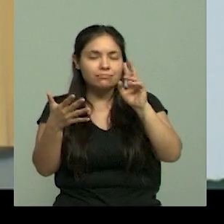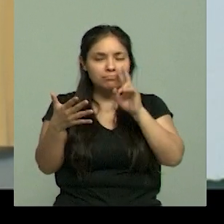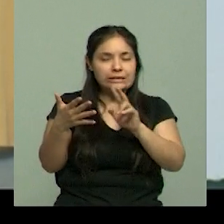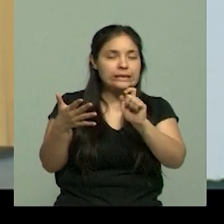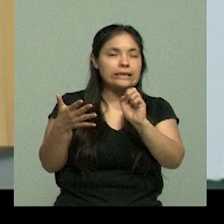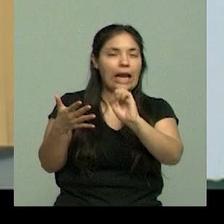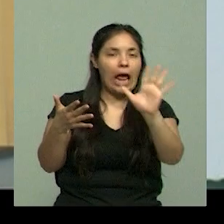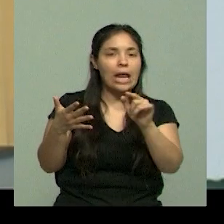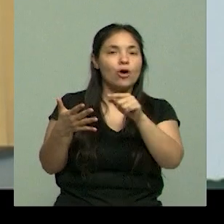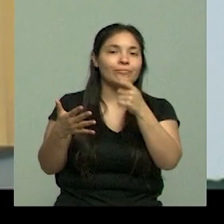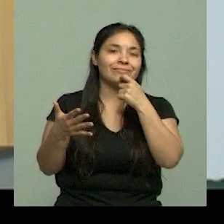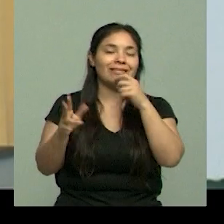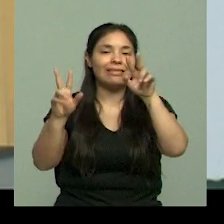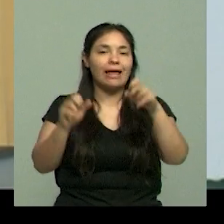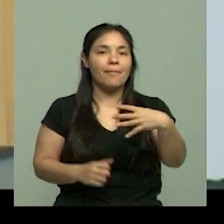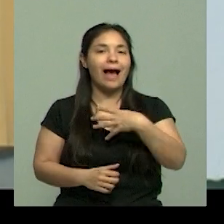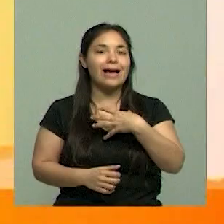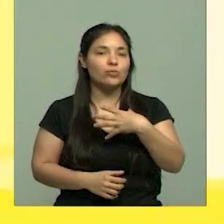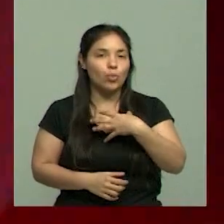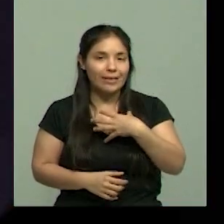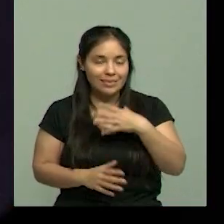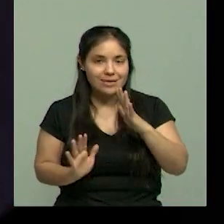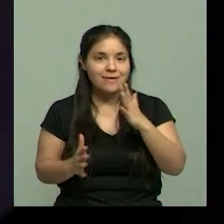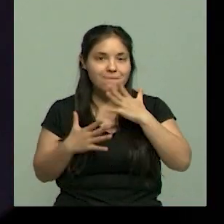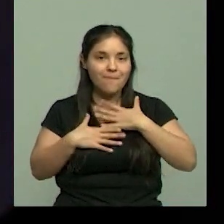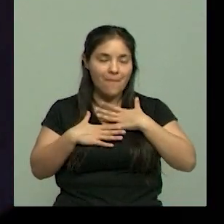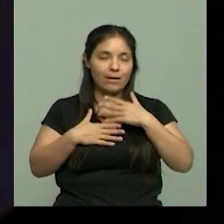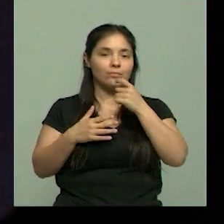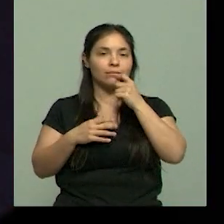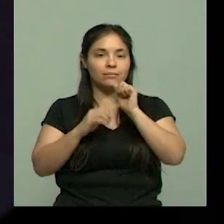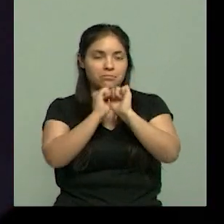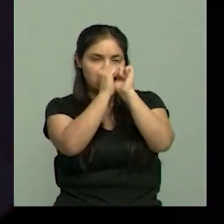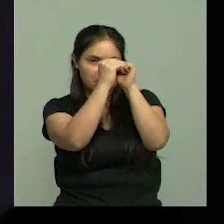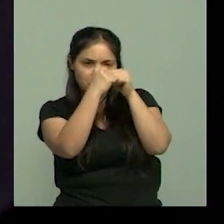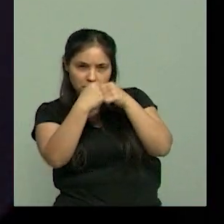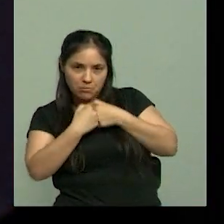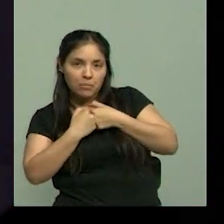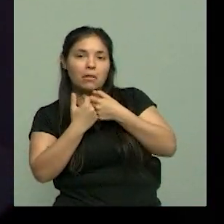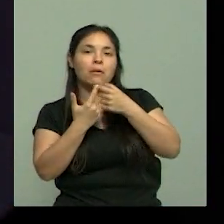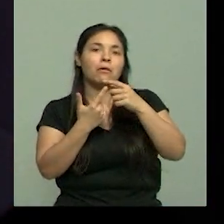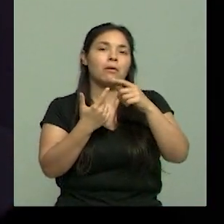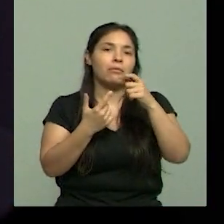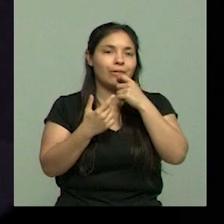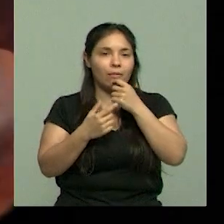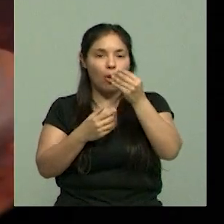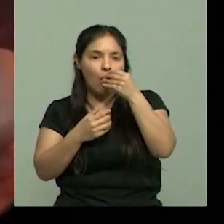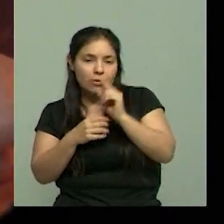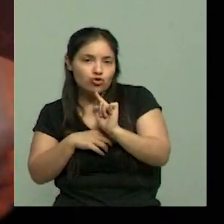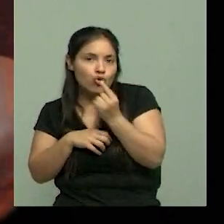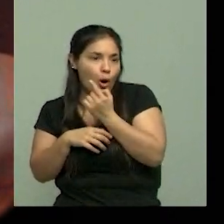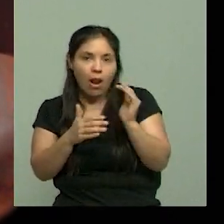es ver en cuestiones de autoestima, si son personas que se aíslan mucho, que eligen comer a solas,